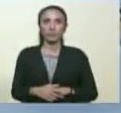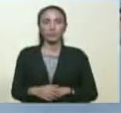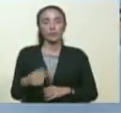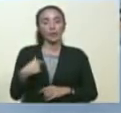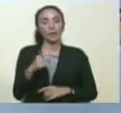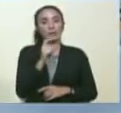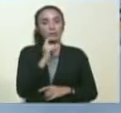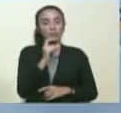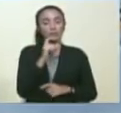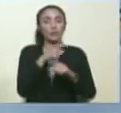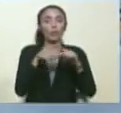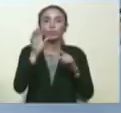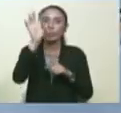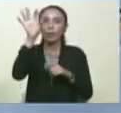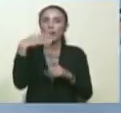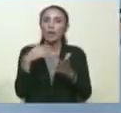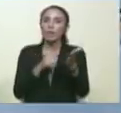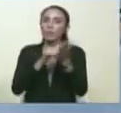muchacho por allá, por donde estuvo?